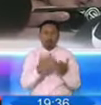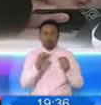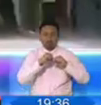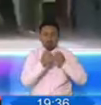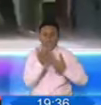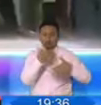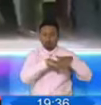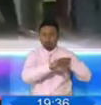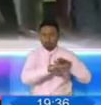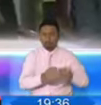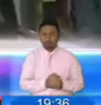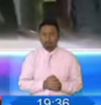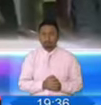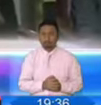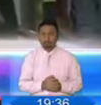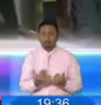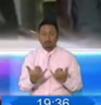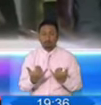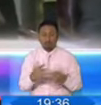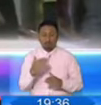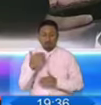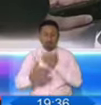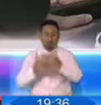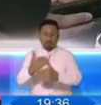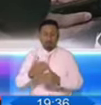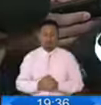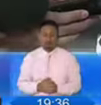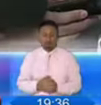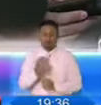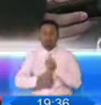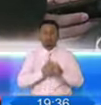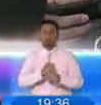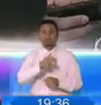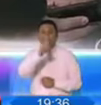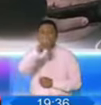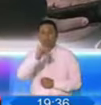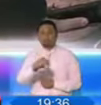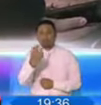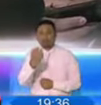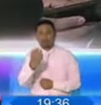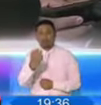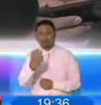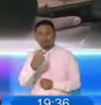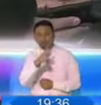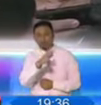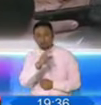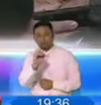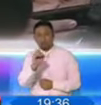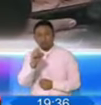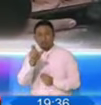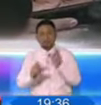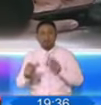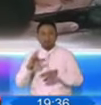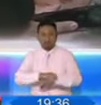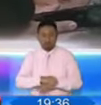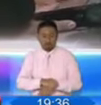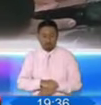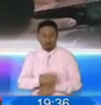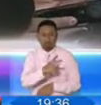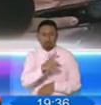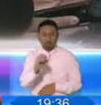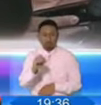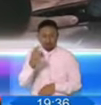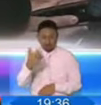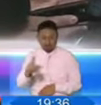sociedad. Al momento existen varios avances. Desde el año 2013 se han rescatado más de 300 personas y hay más de 200 personas que ya han